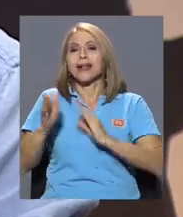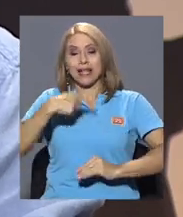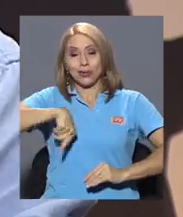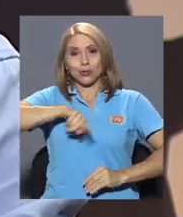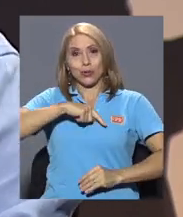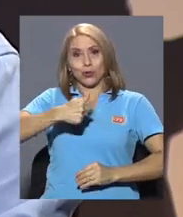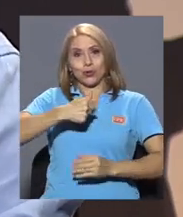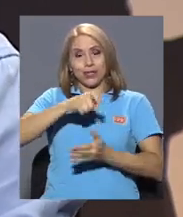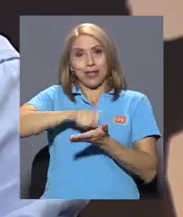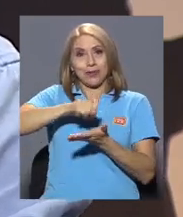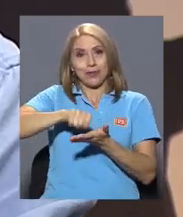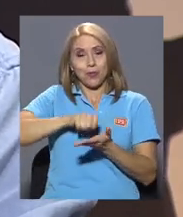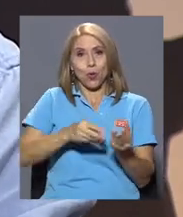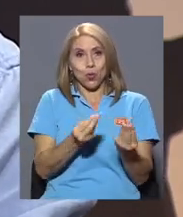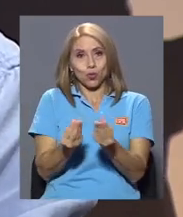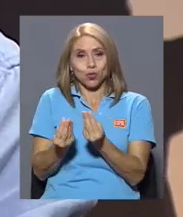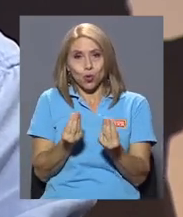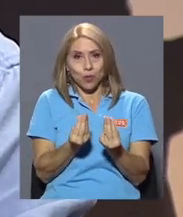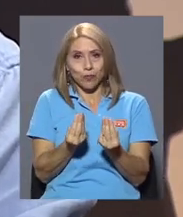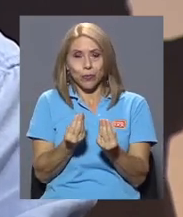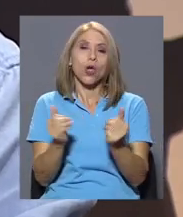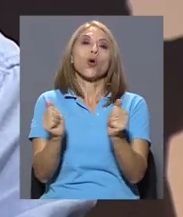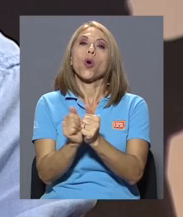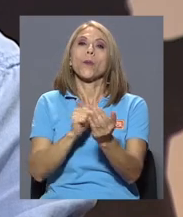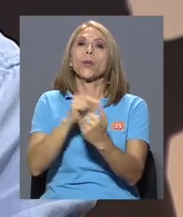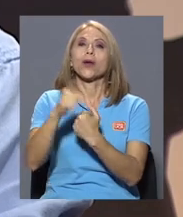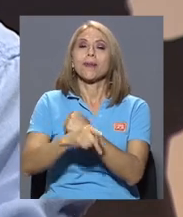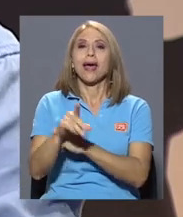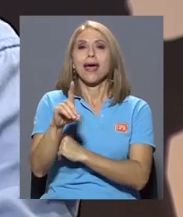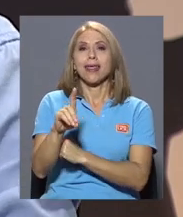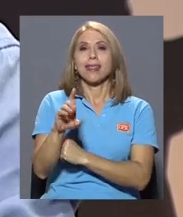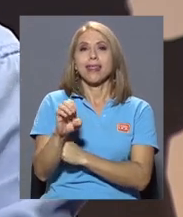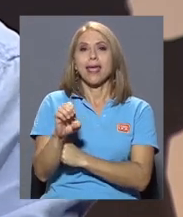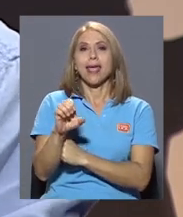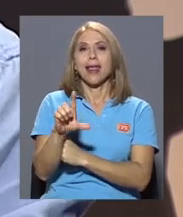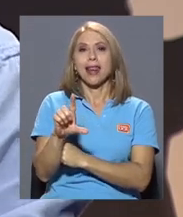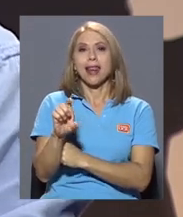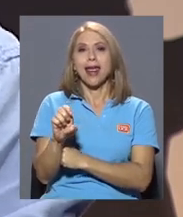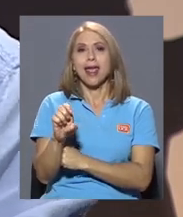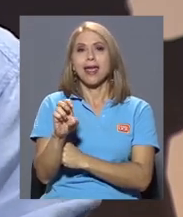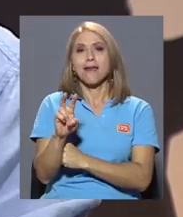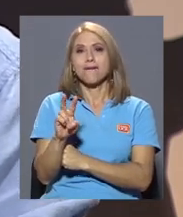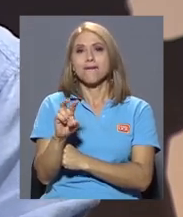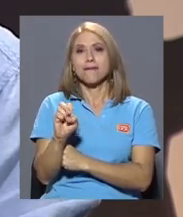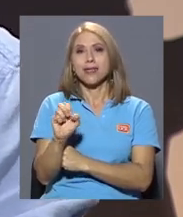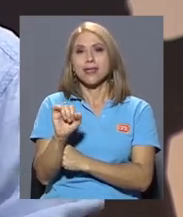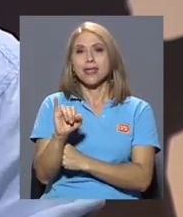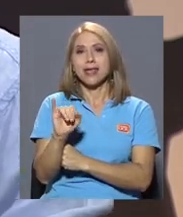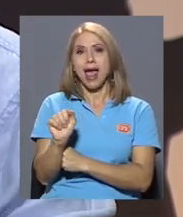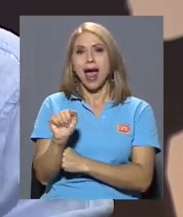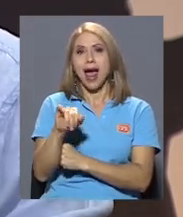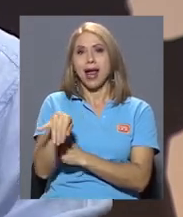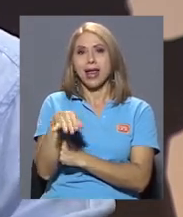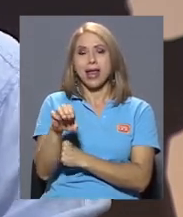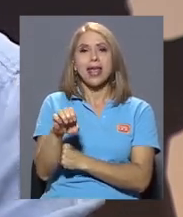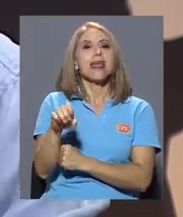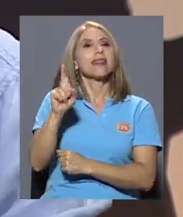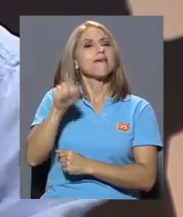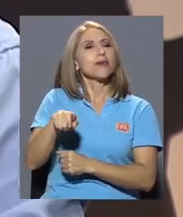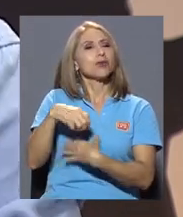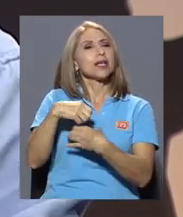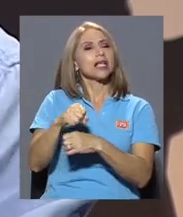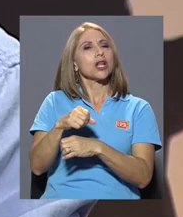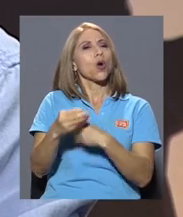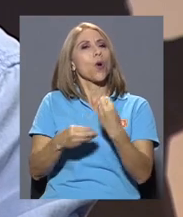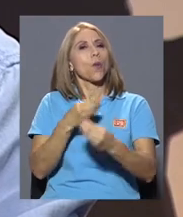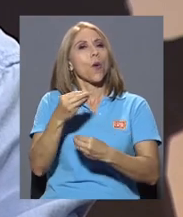entonces bueno con del viaje creo que tuvimos que generar una especie de balance al principio yo según yo